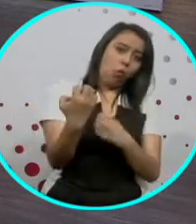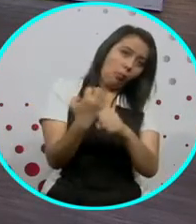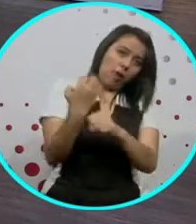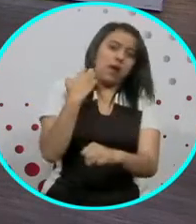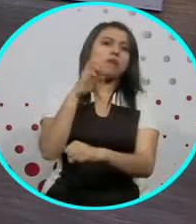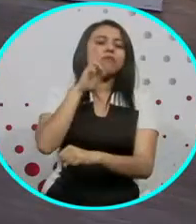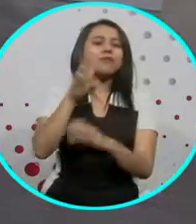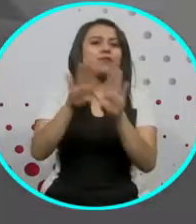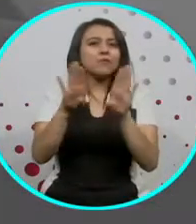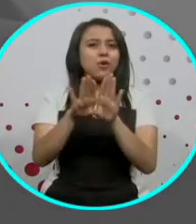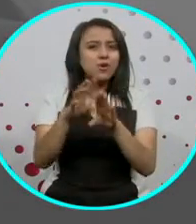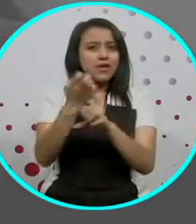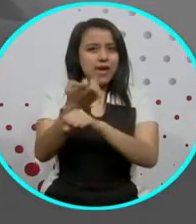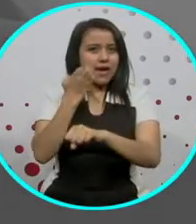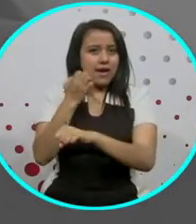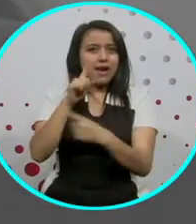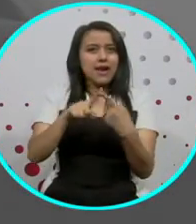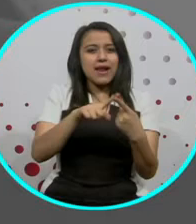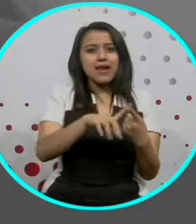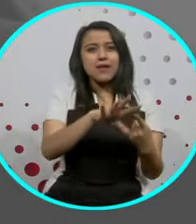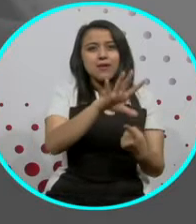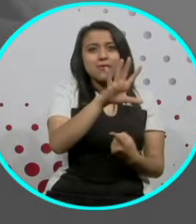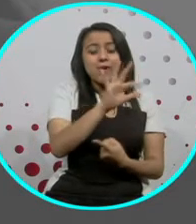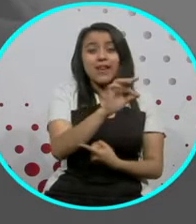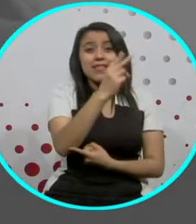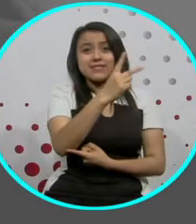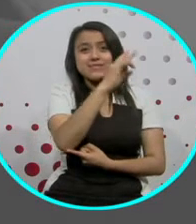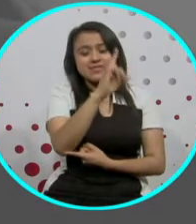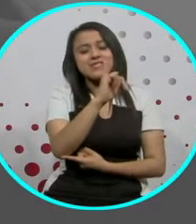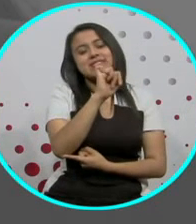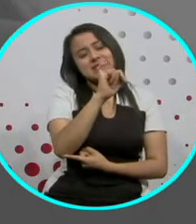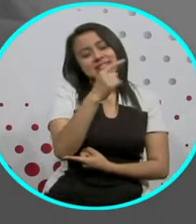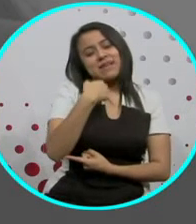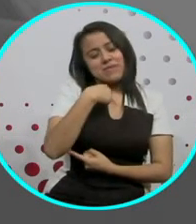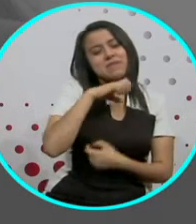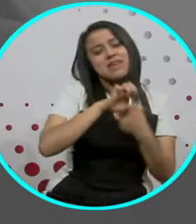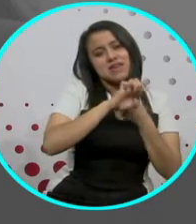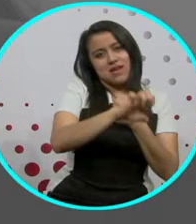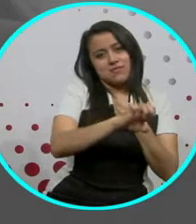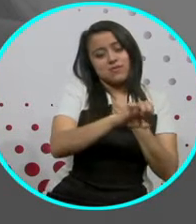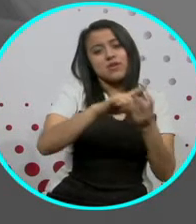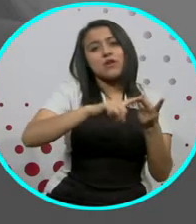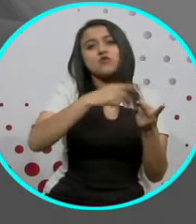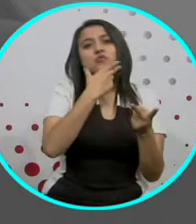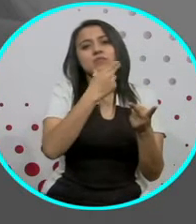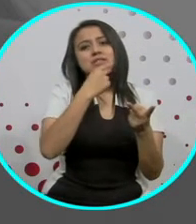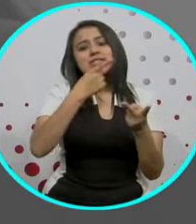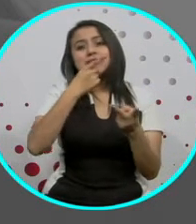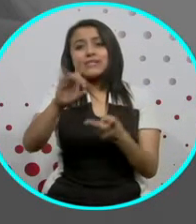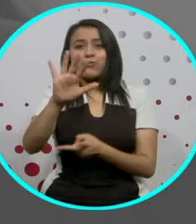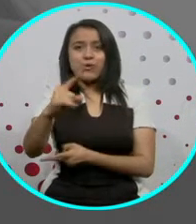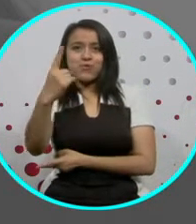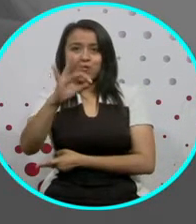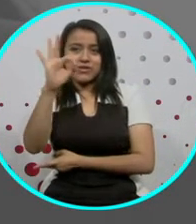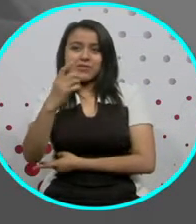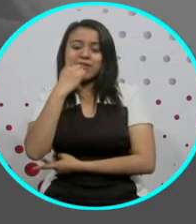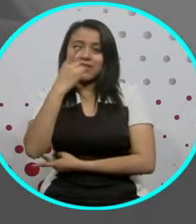42% de los hombres aceptan que han sido engañados alguna vez. Y 51% de las mujeres...